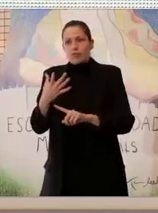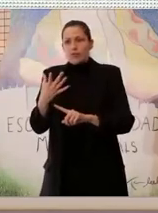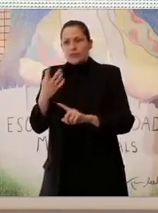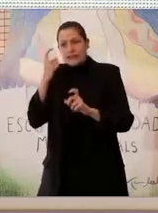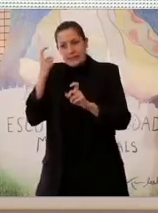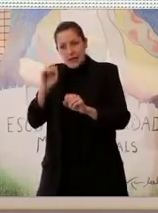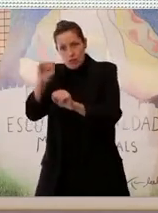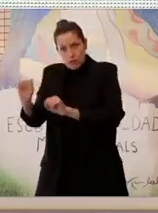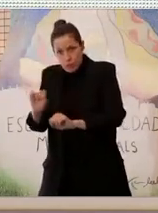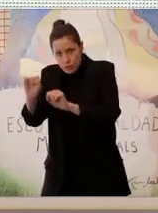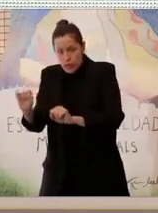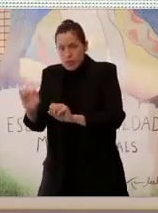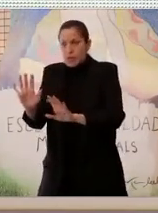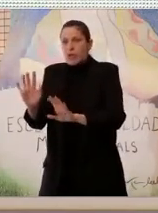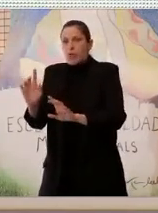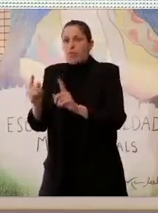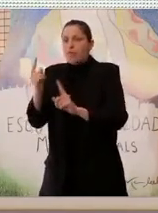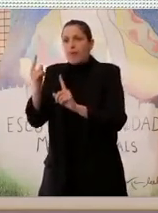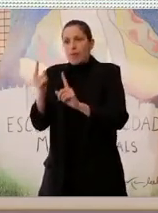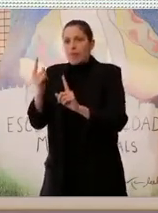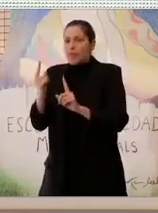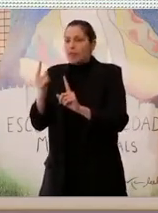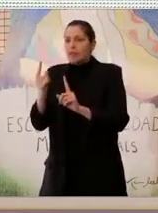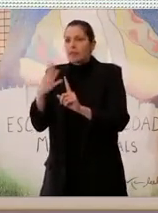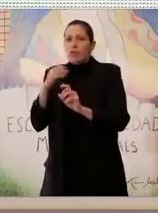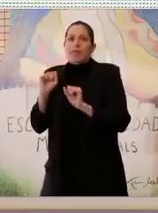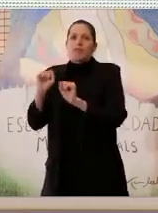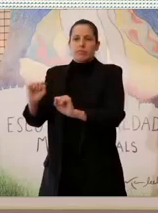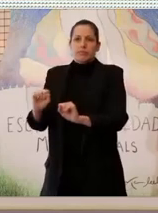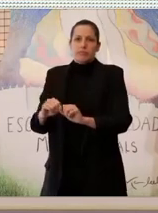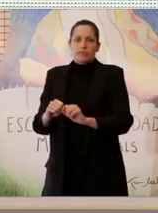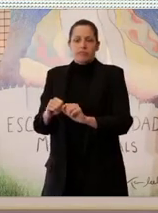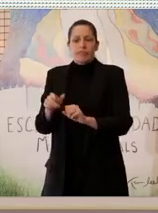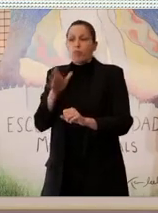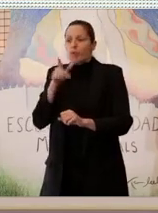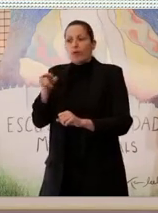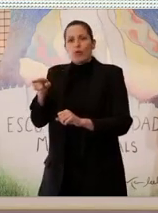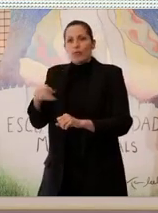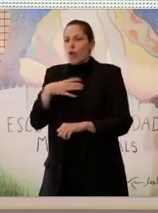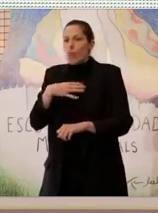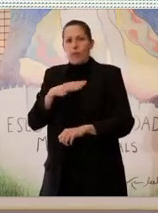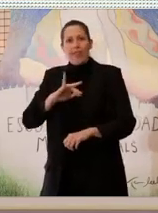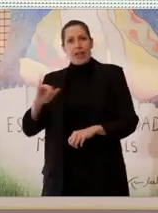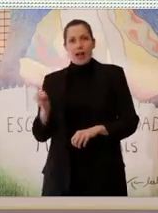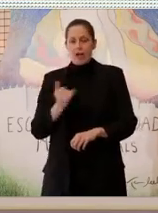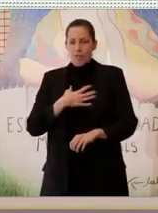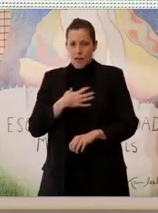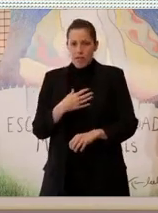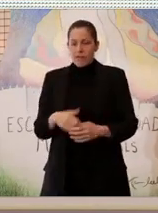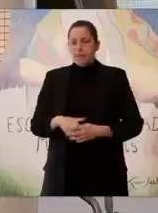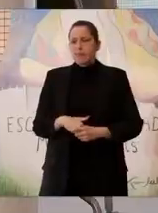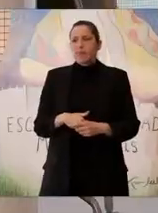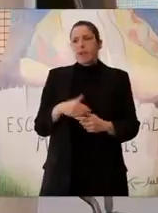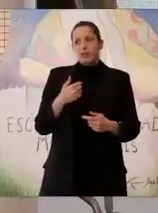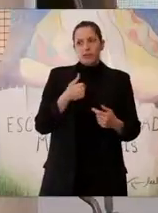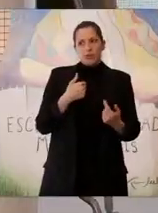protegido y yo creo que ya es un buen paso, porque a veces ellas no son capaces, sí, de dar ese paso. Yo he sido un poco injusta con mis compañeros, he dicho una o ninguna,